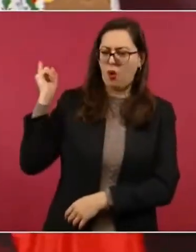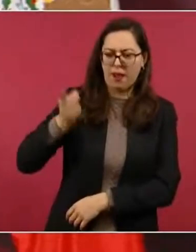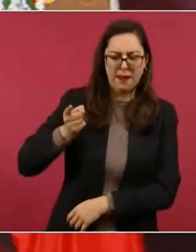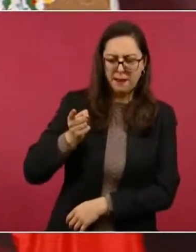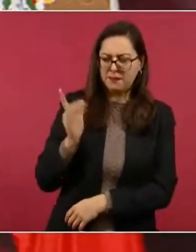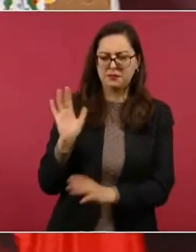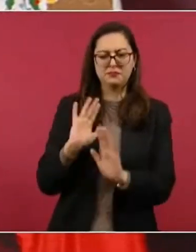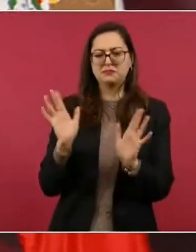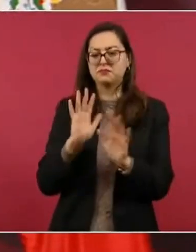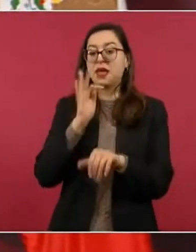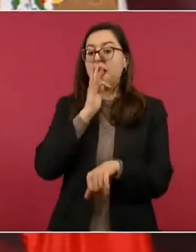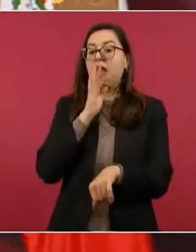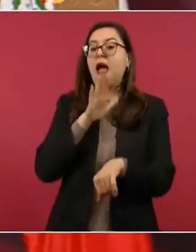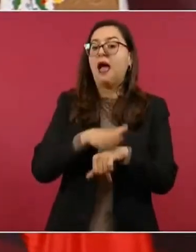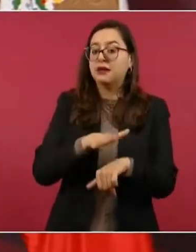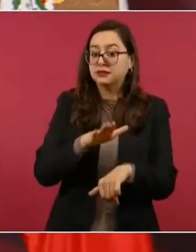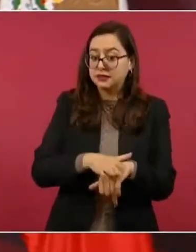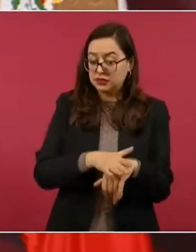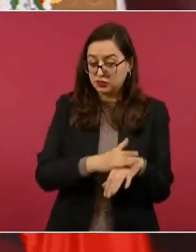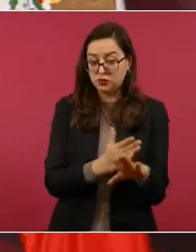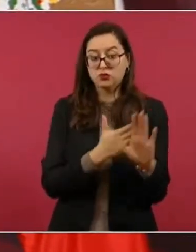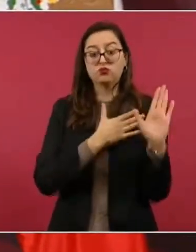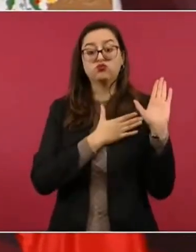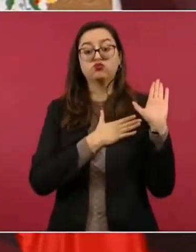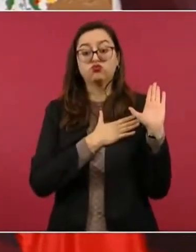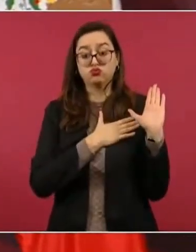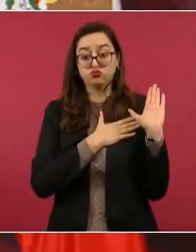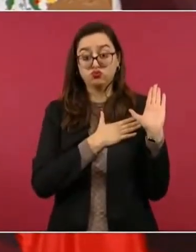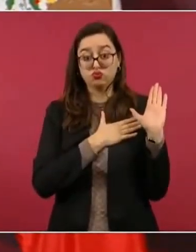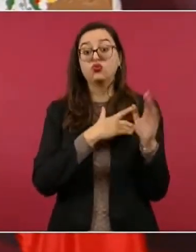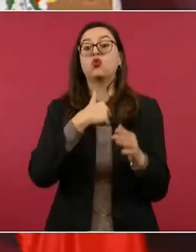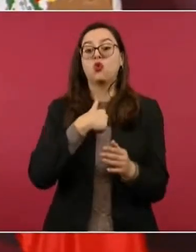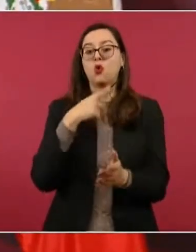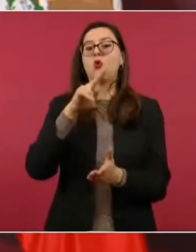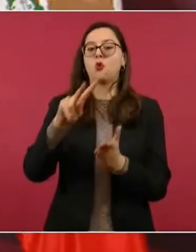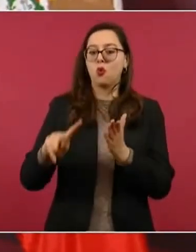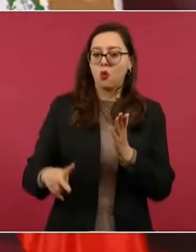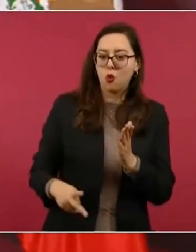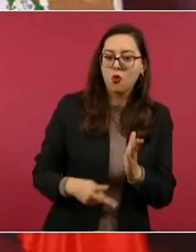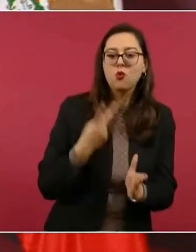Es un compromiso que tengo. Voy a volver a enviar